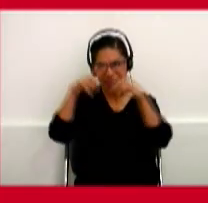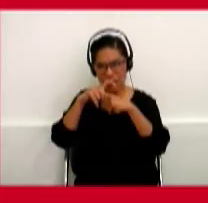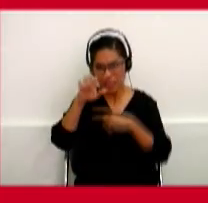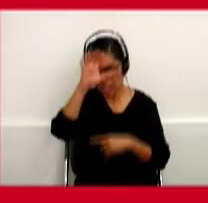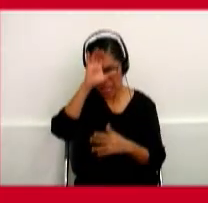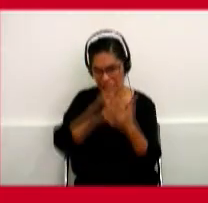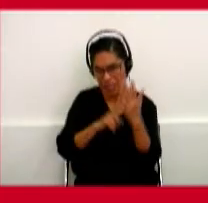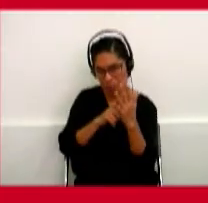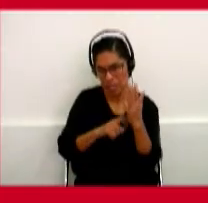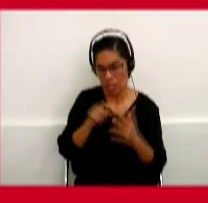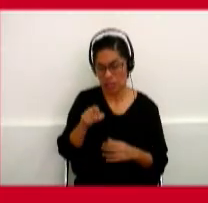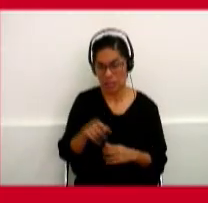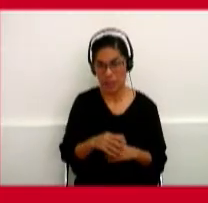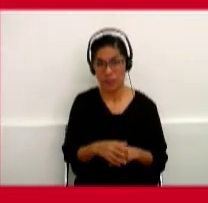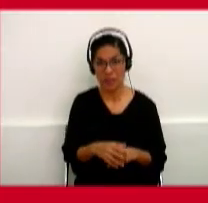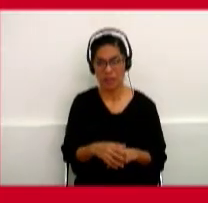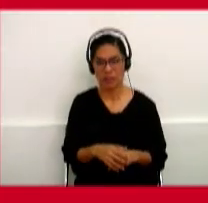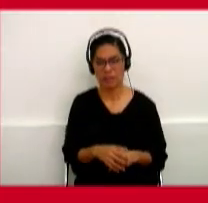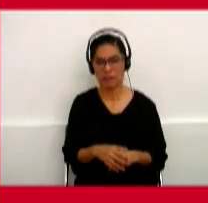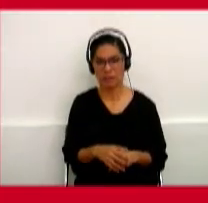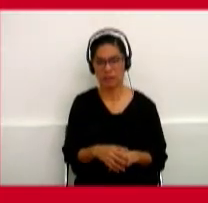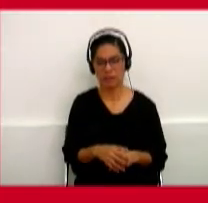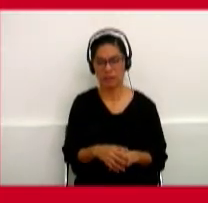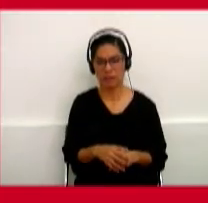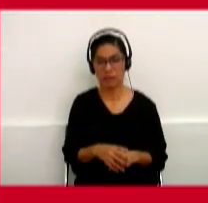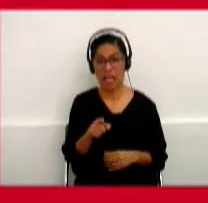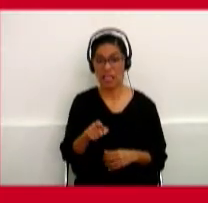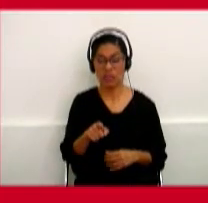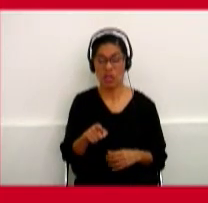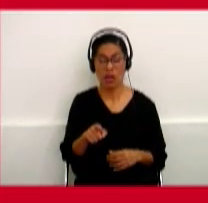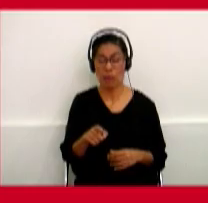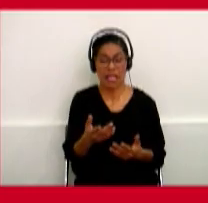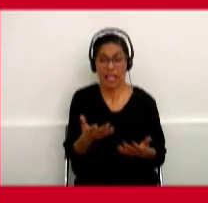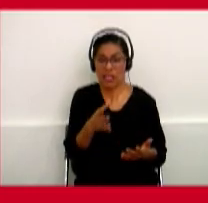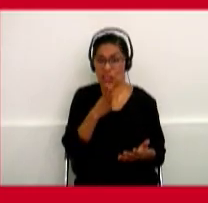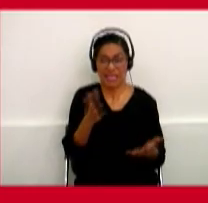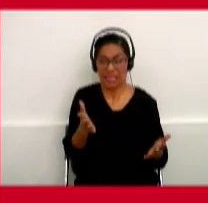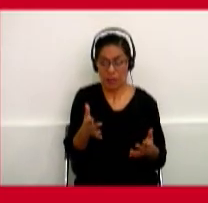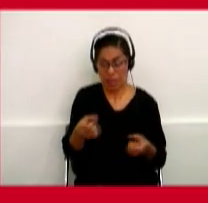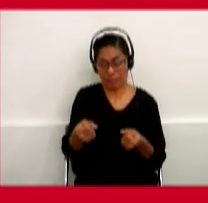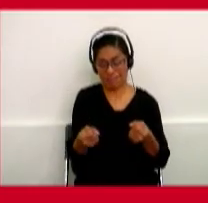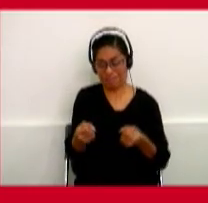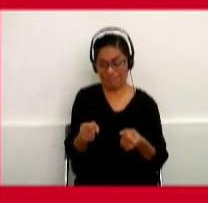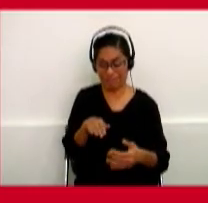minero que causa paradas no planificadas es el bloqueo de